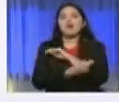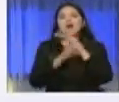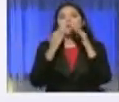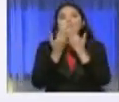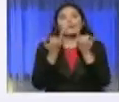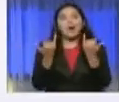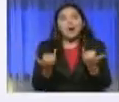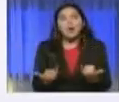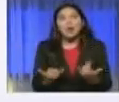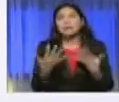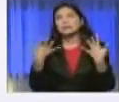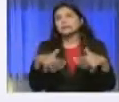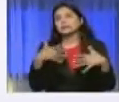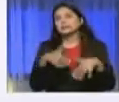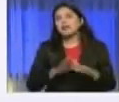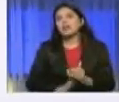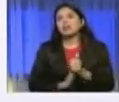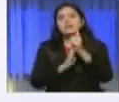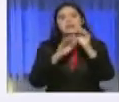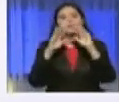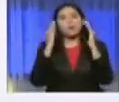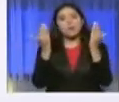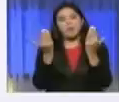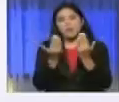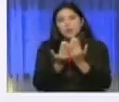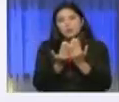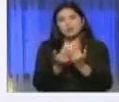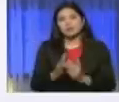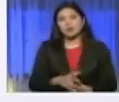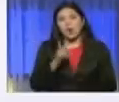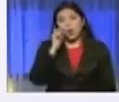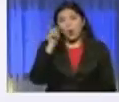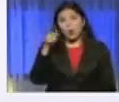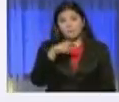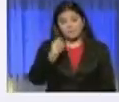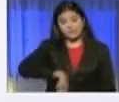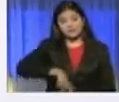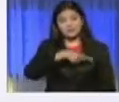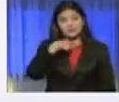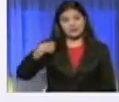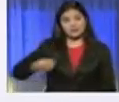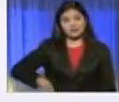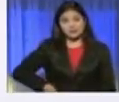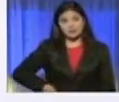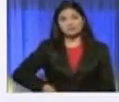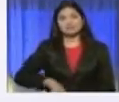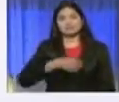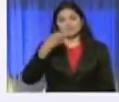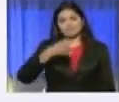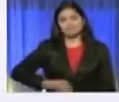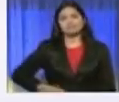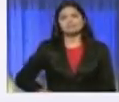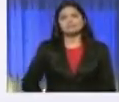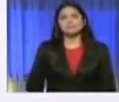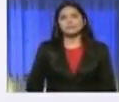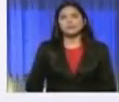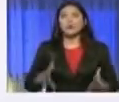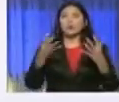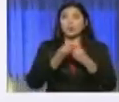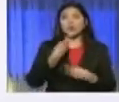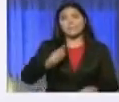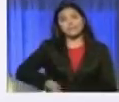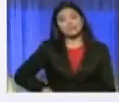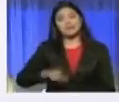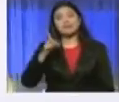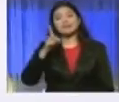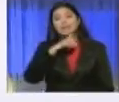hoy. Es uno de los grandes líderes del mundo, Xi Jinping, sin lugar a dudas. Junto al presidente